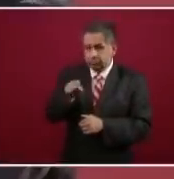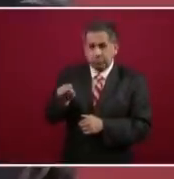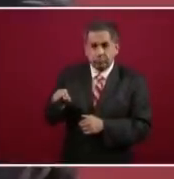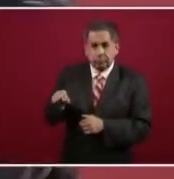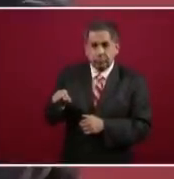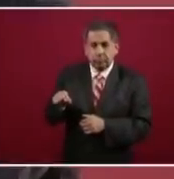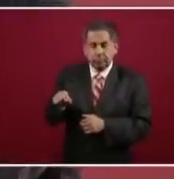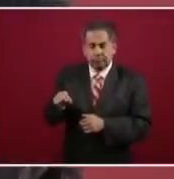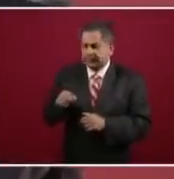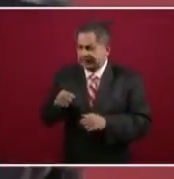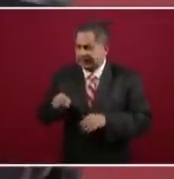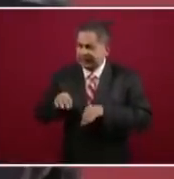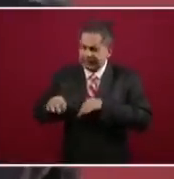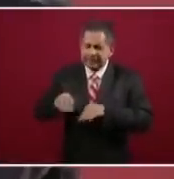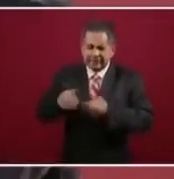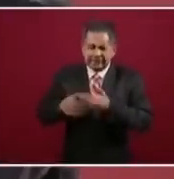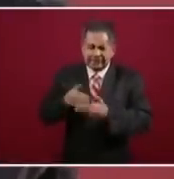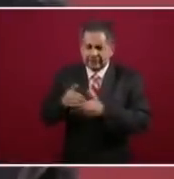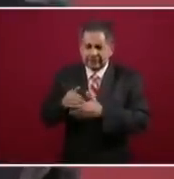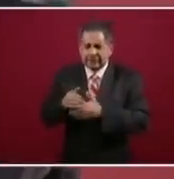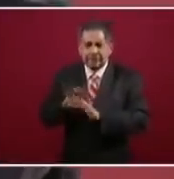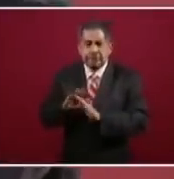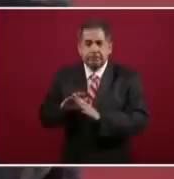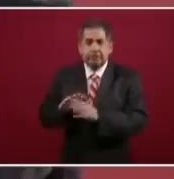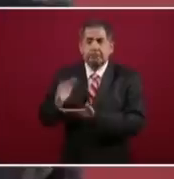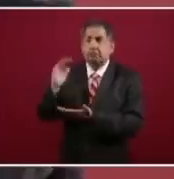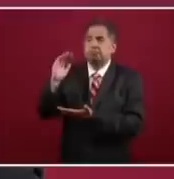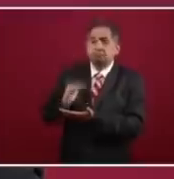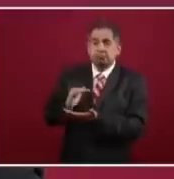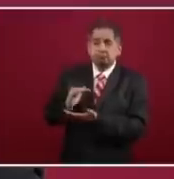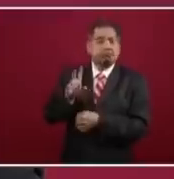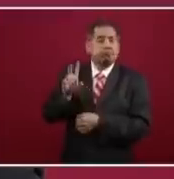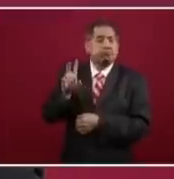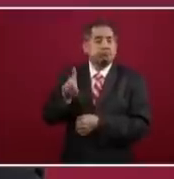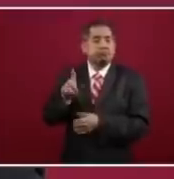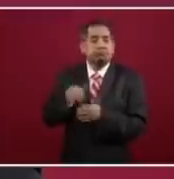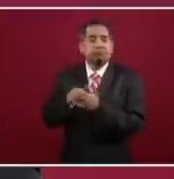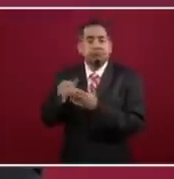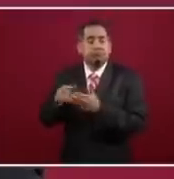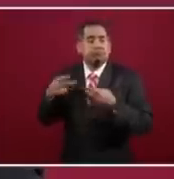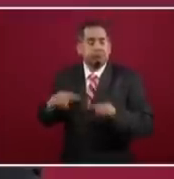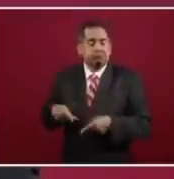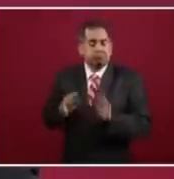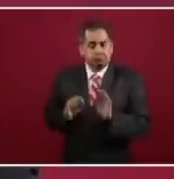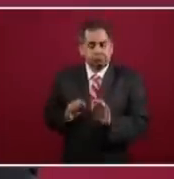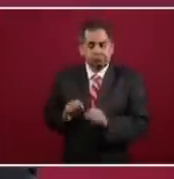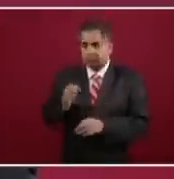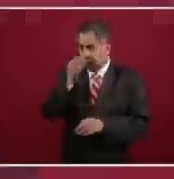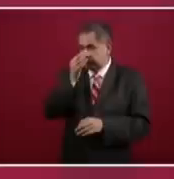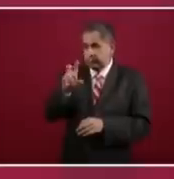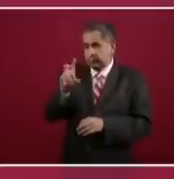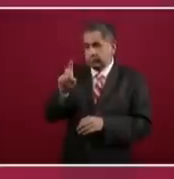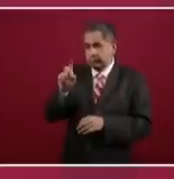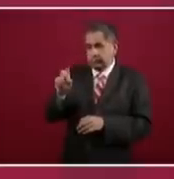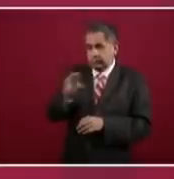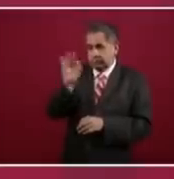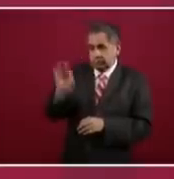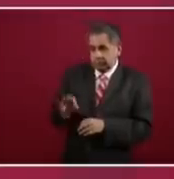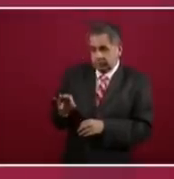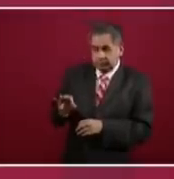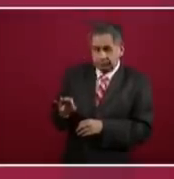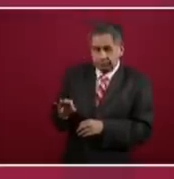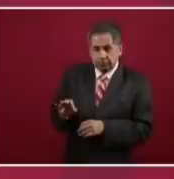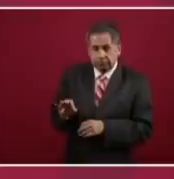saco de la pobreza a la mitad y si dejó 30 por ciento